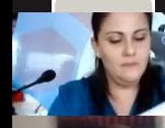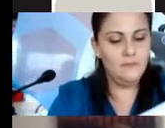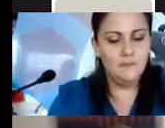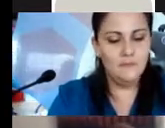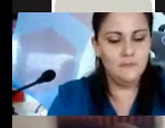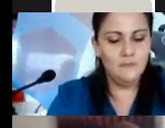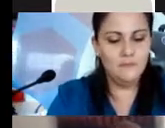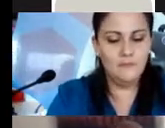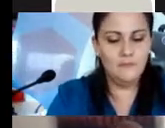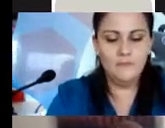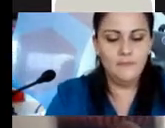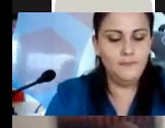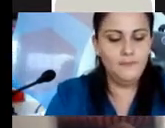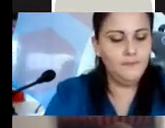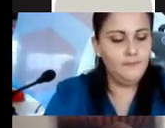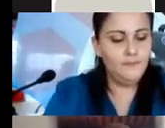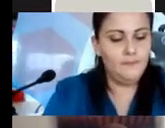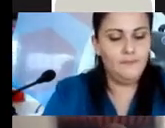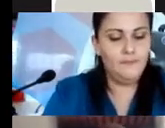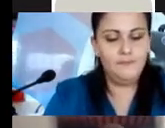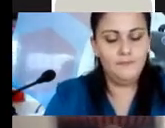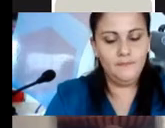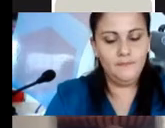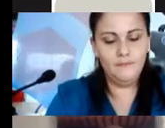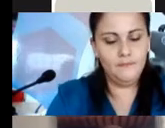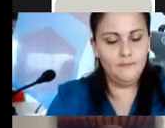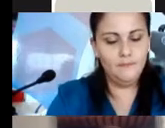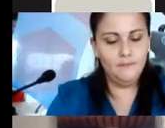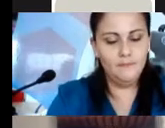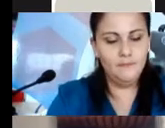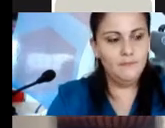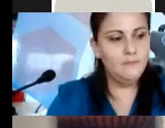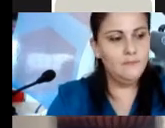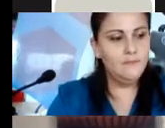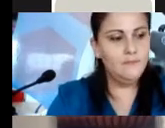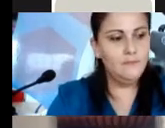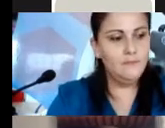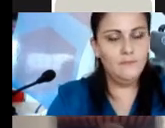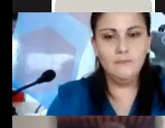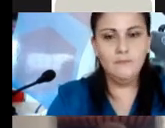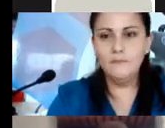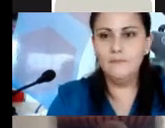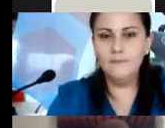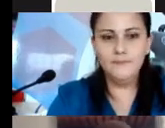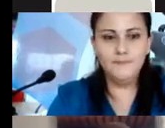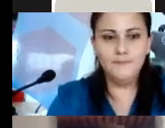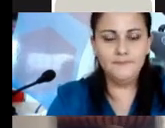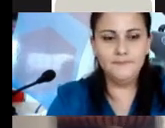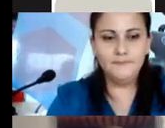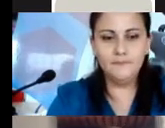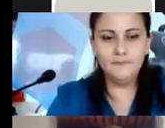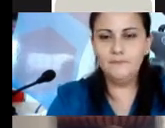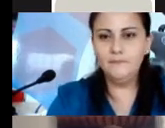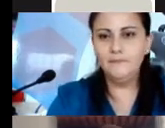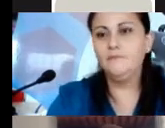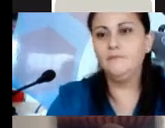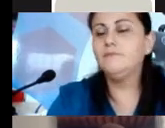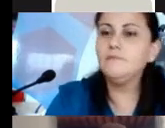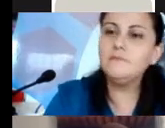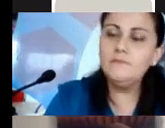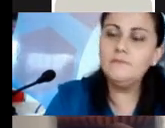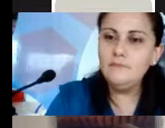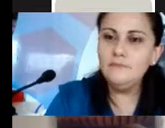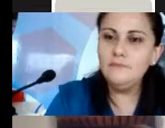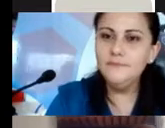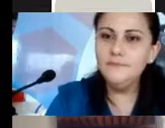de cavidad isquiática. La cubierta, o decir el cover, la cubierta, la funda, como se llama en varios países,